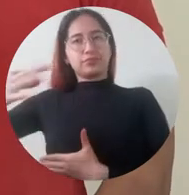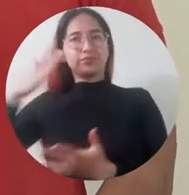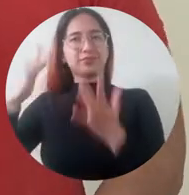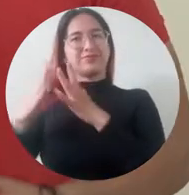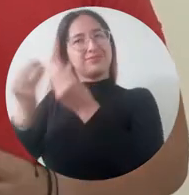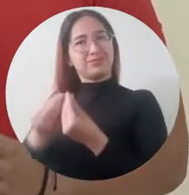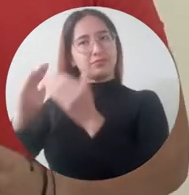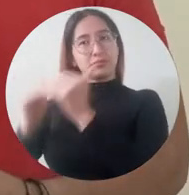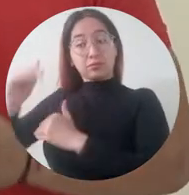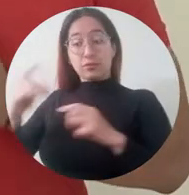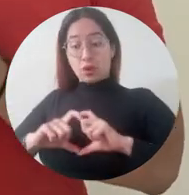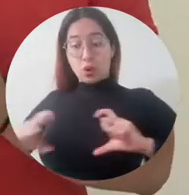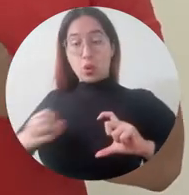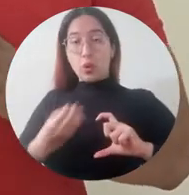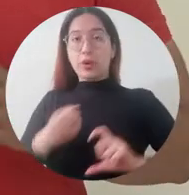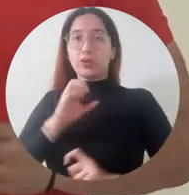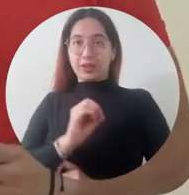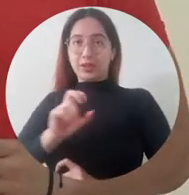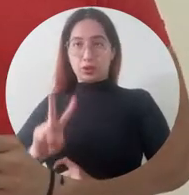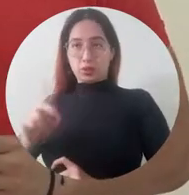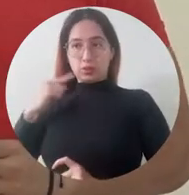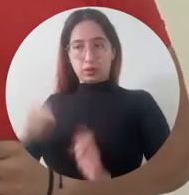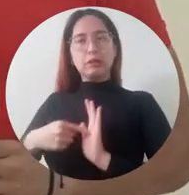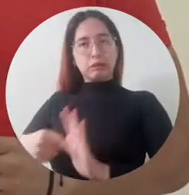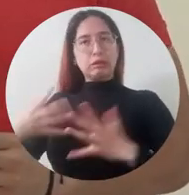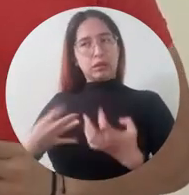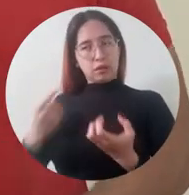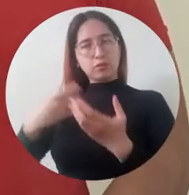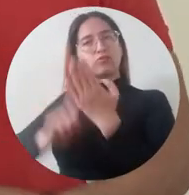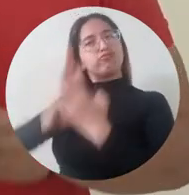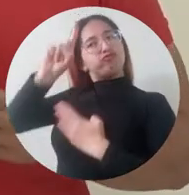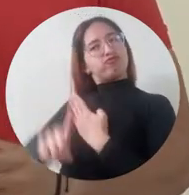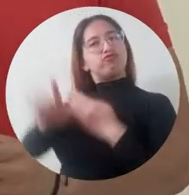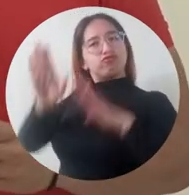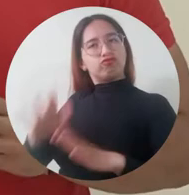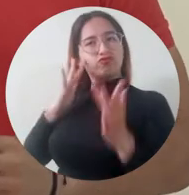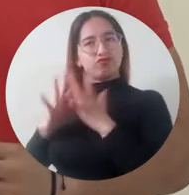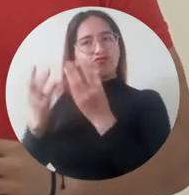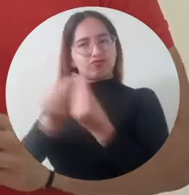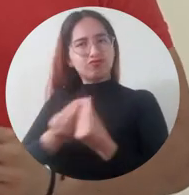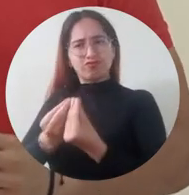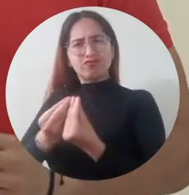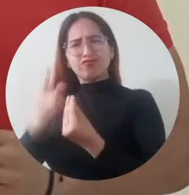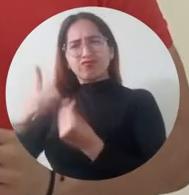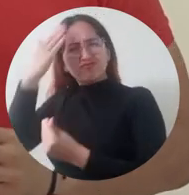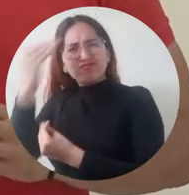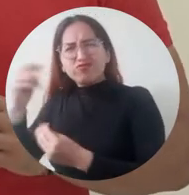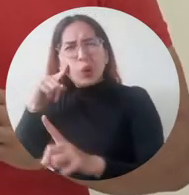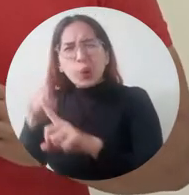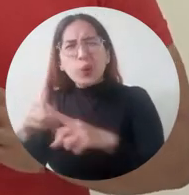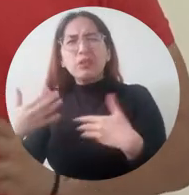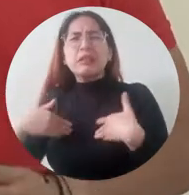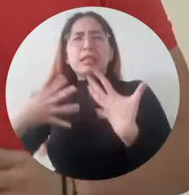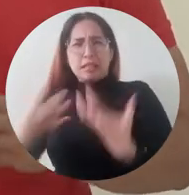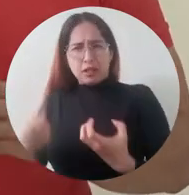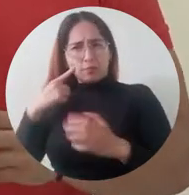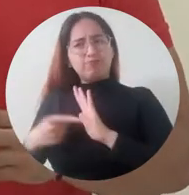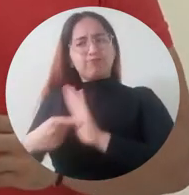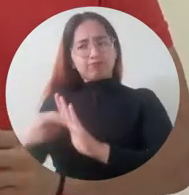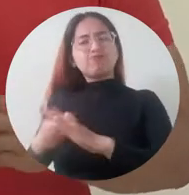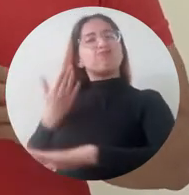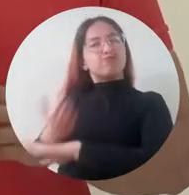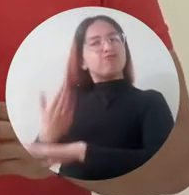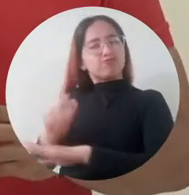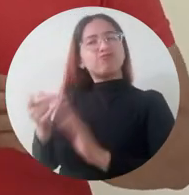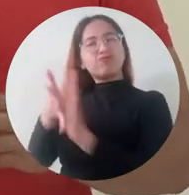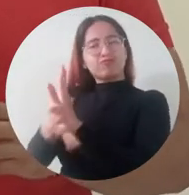tarjetón. Queremos ser sus representantes al Consejo Académico porque creemos en una propuesta de representación